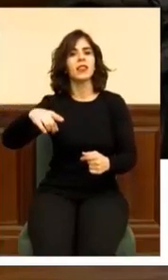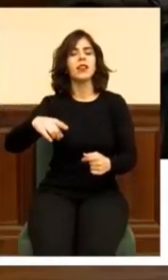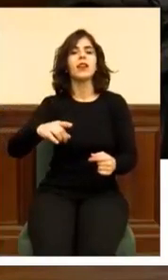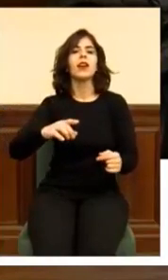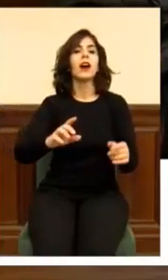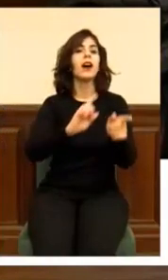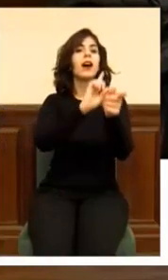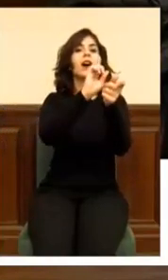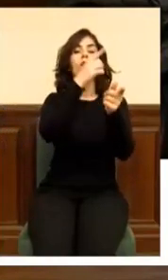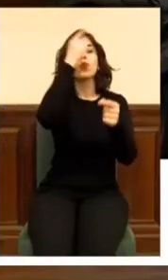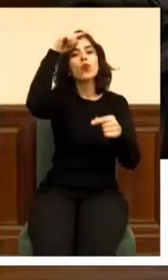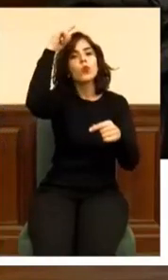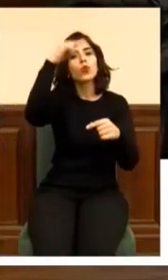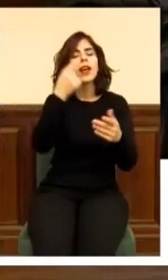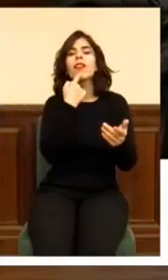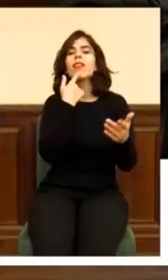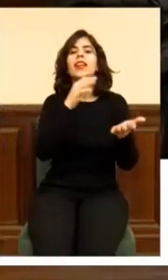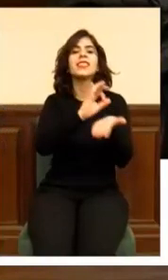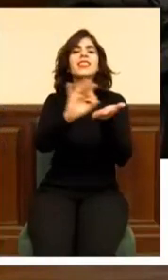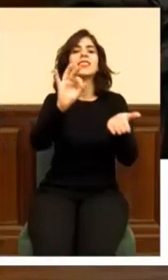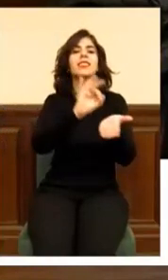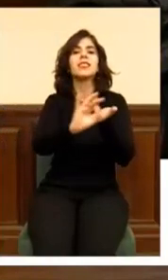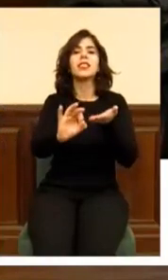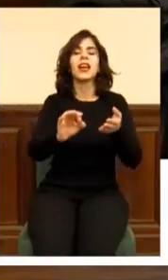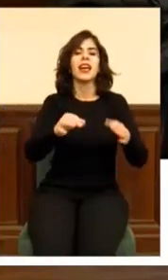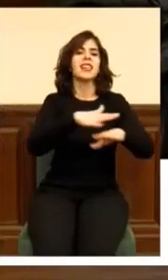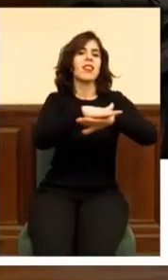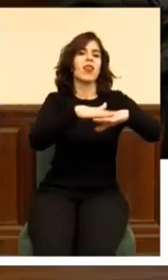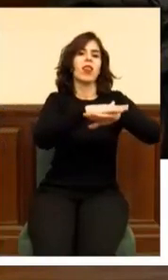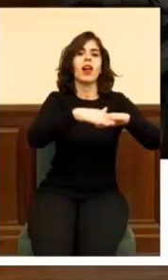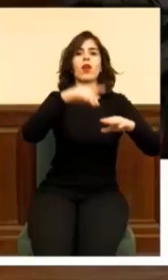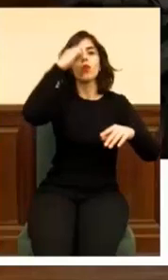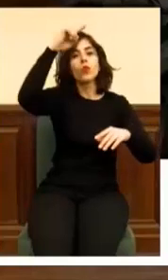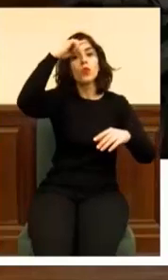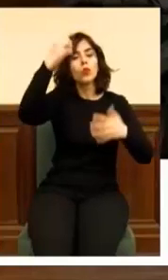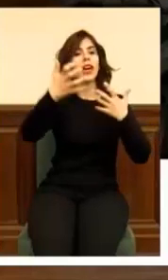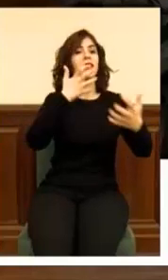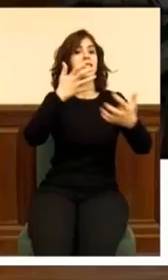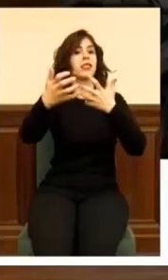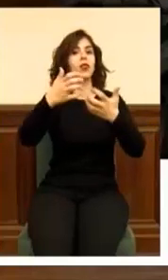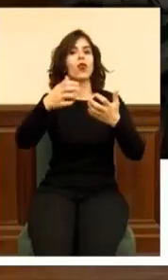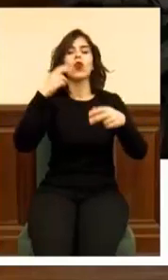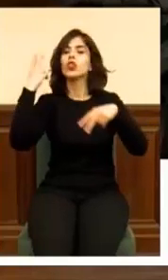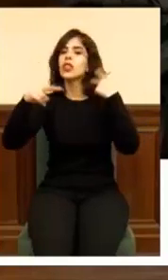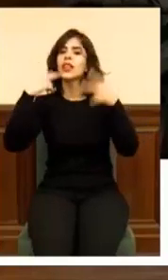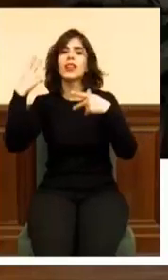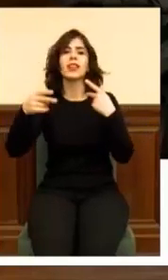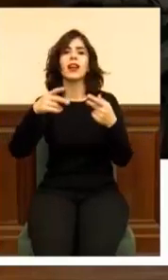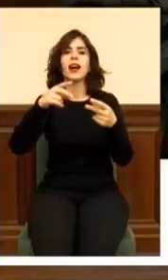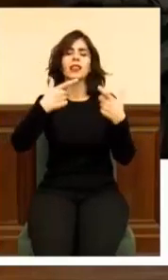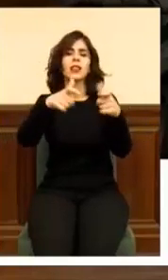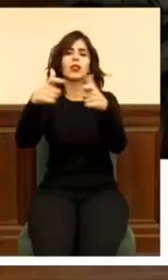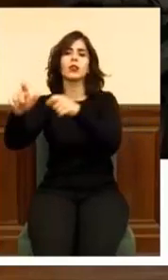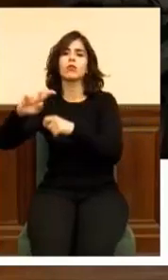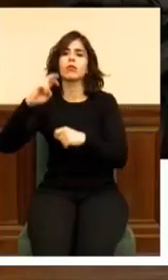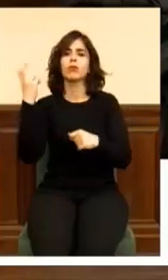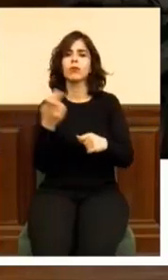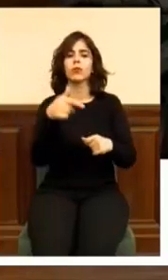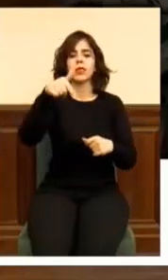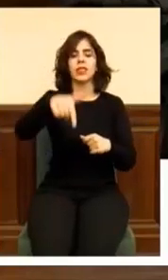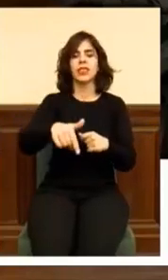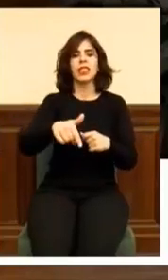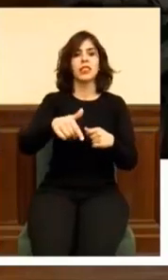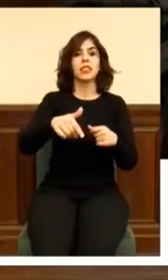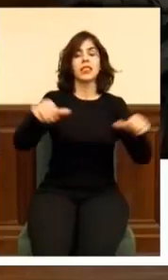actividad esencial. El sector artístico y cultural ha sido, junto a la hostelería y otros, uno de los sectores que más ha